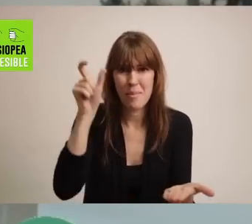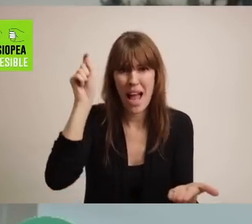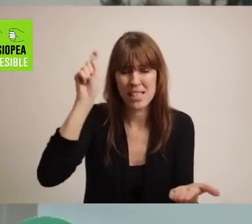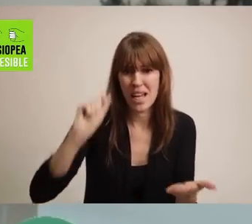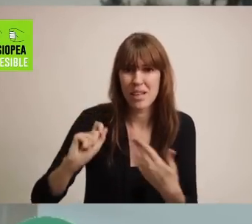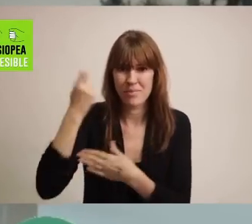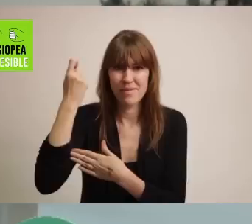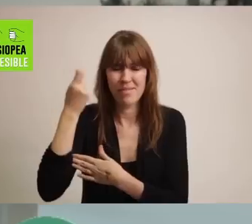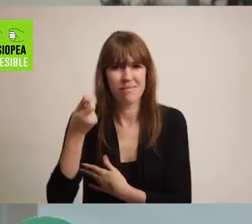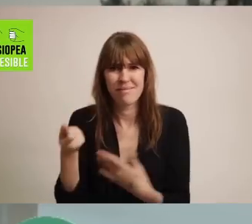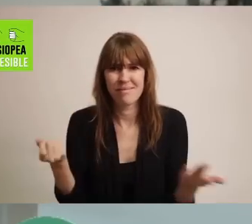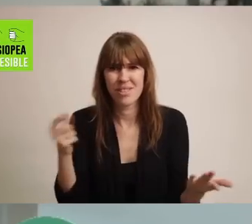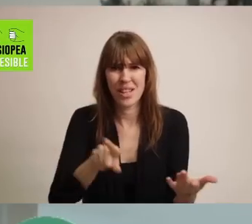necesitamos?